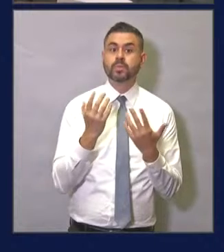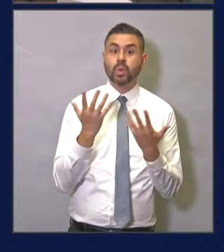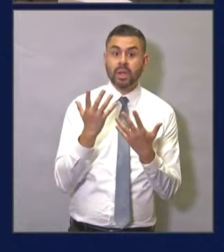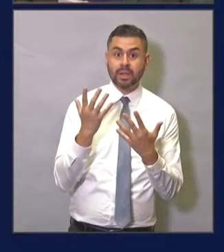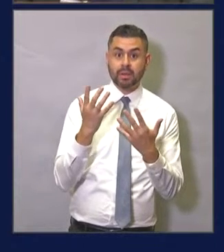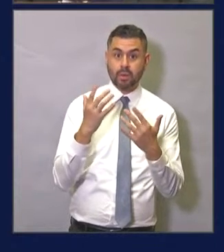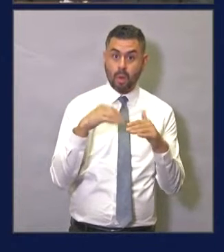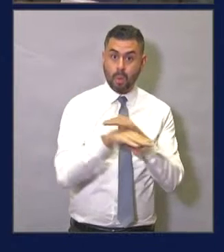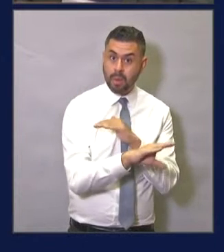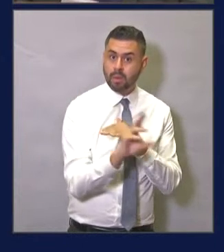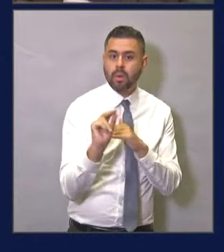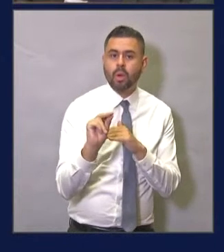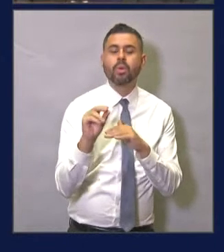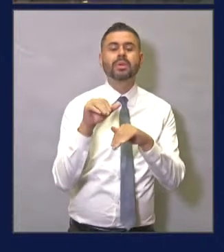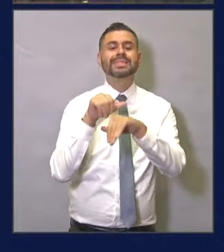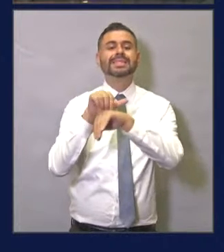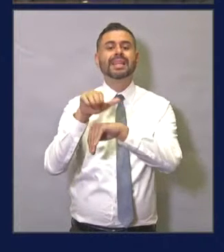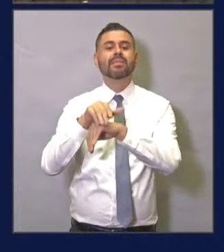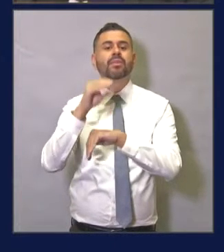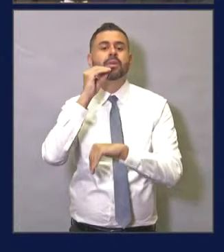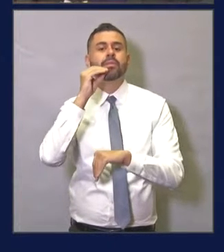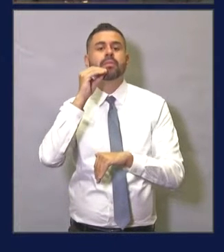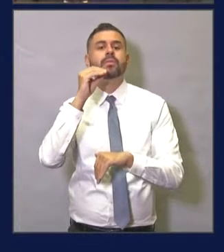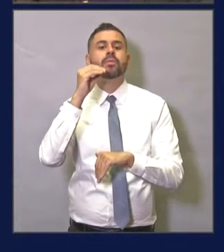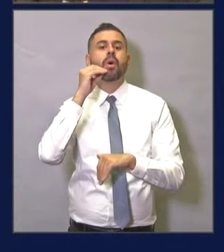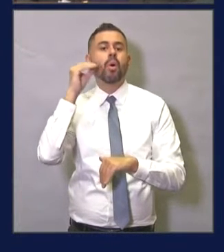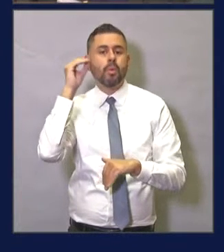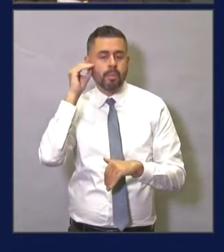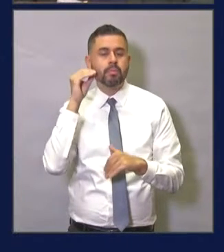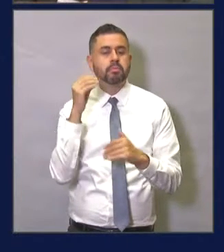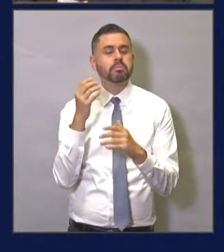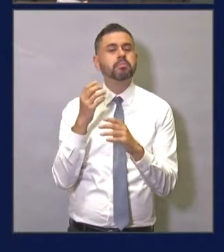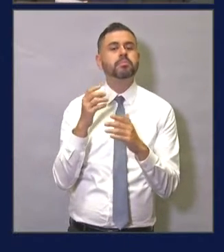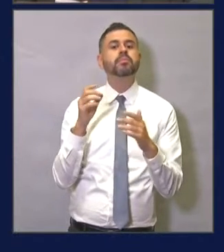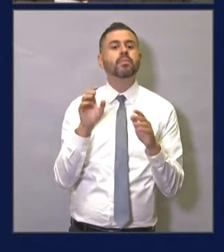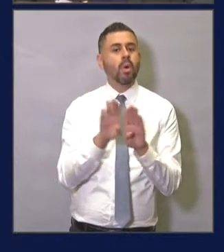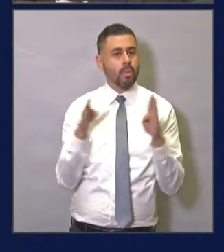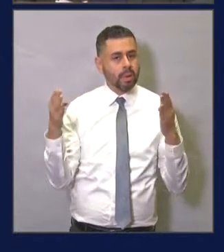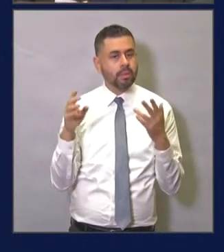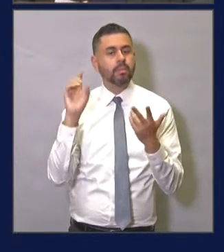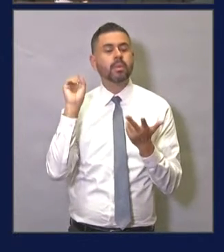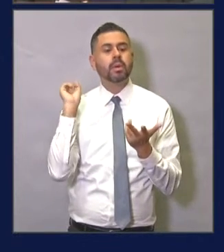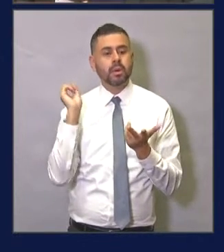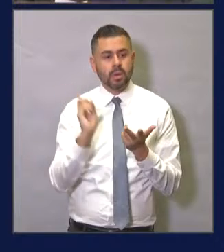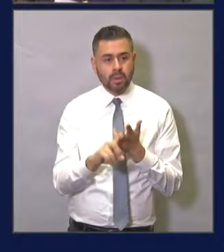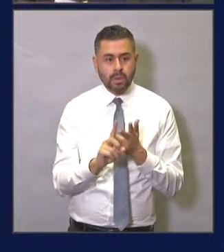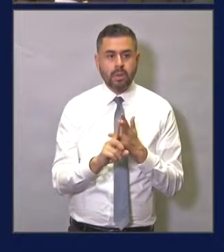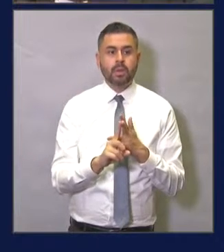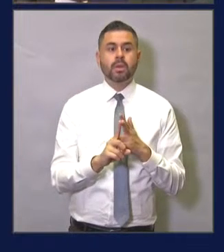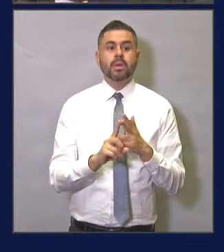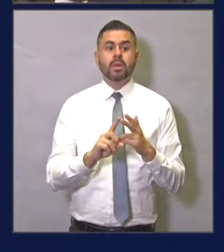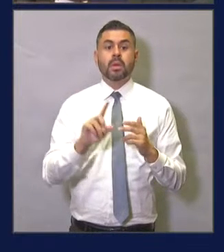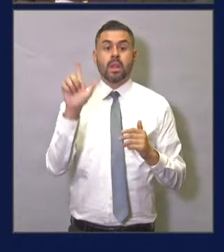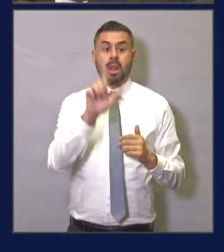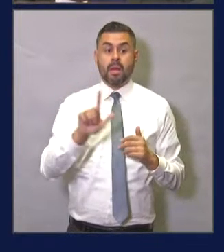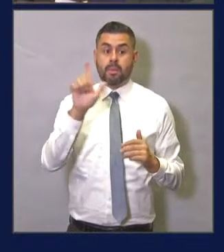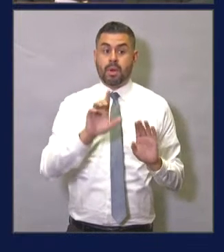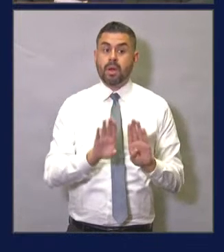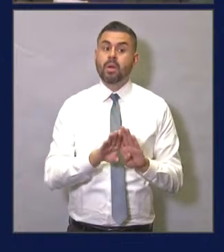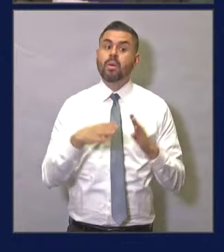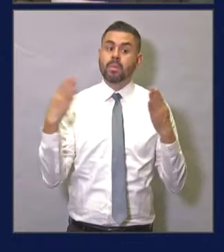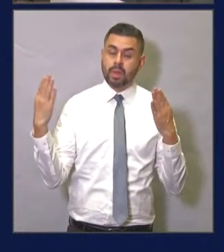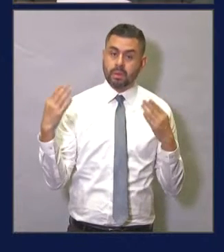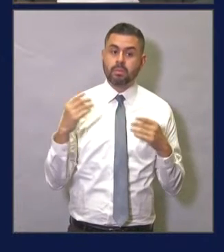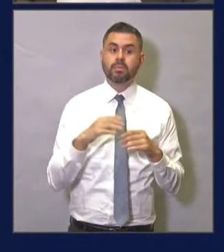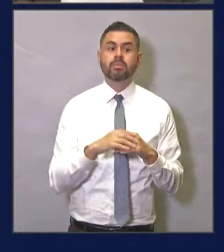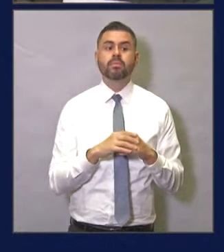solamente. Parques y senderos, gimnasios al aire libre, bibliotecas al 20% de